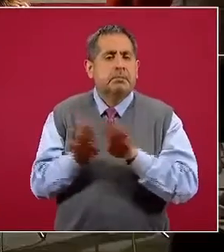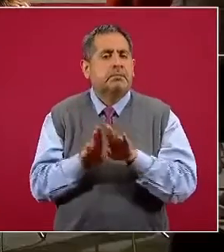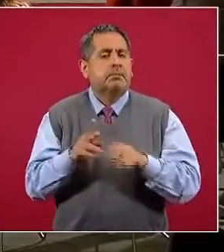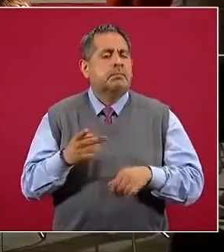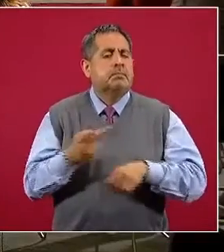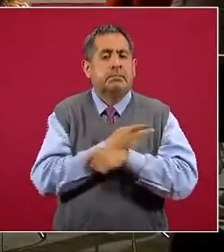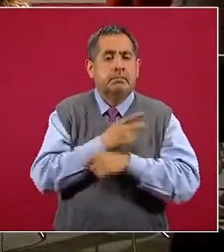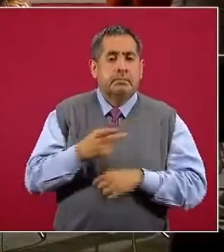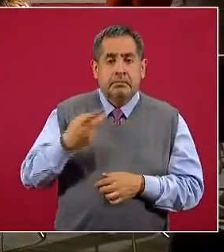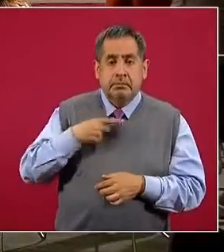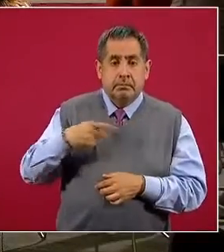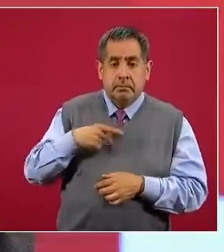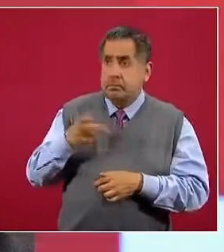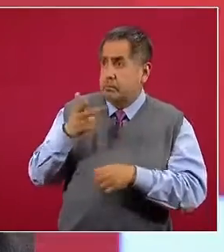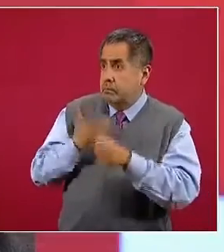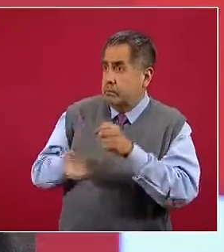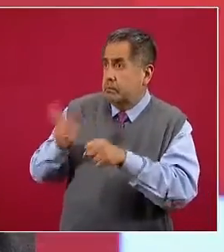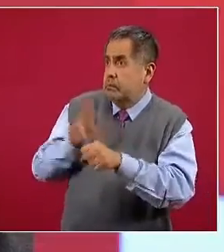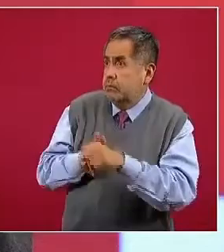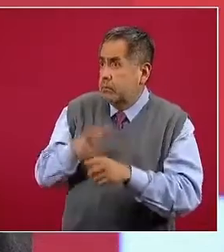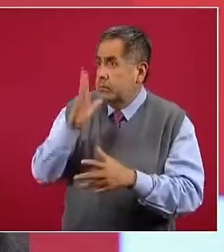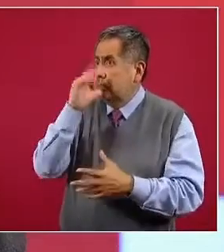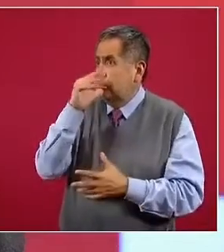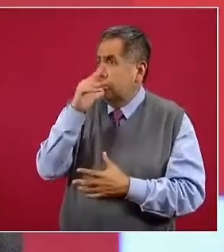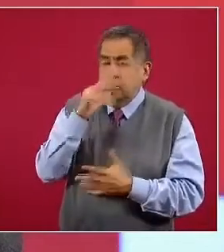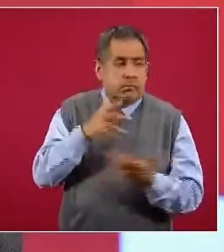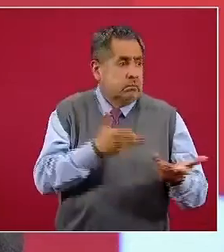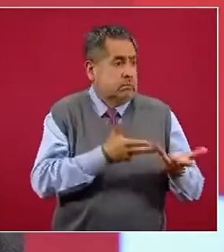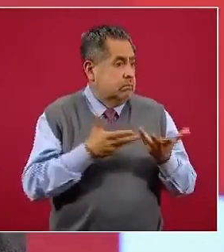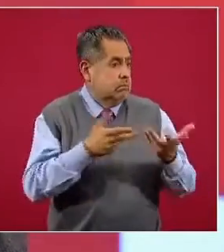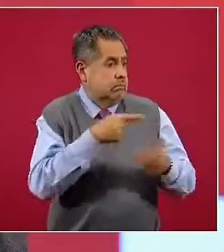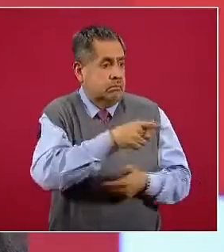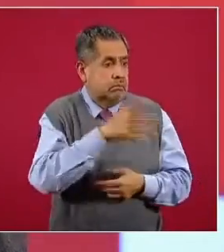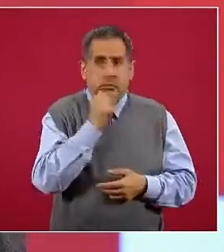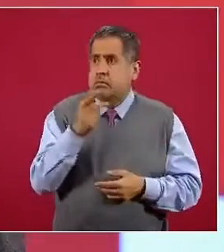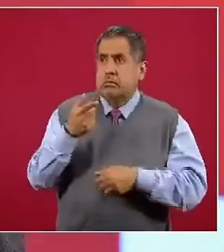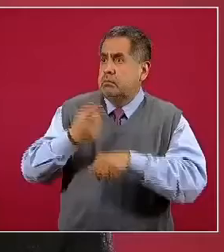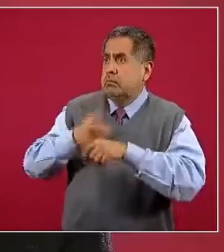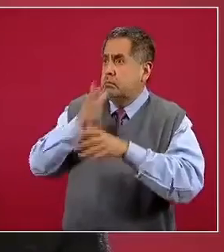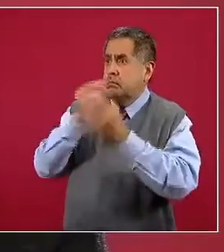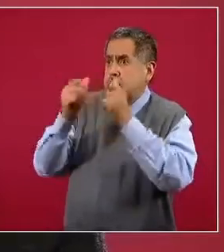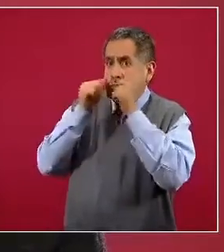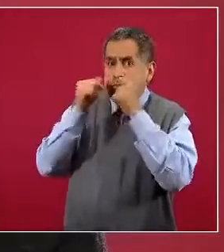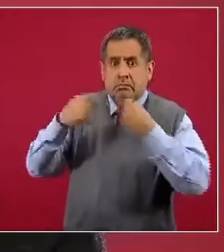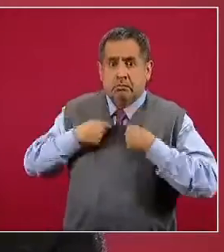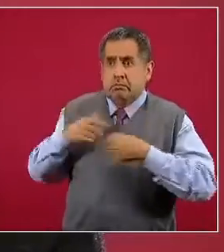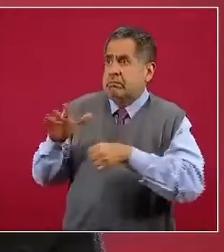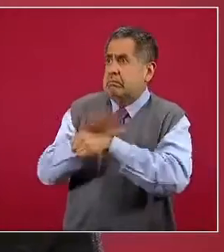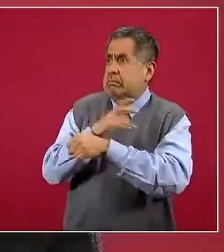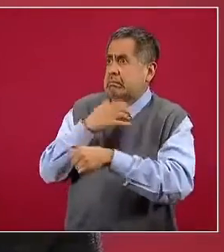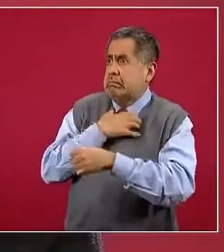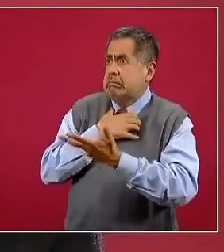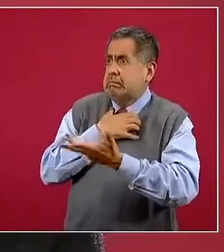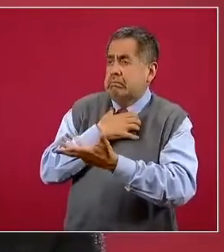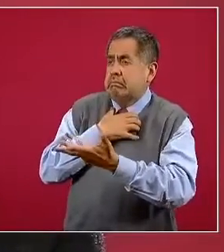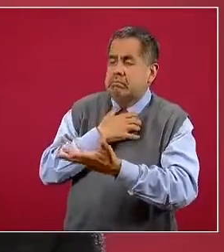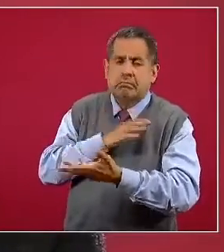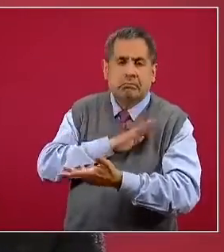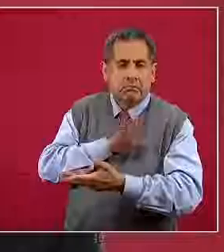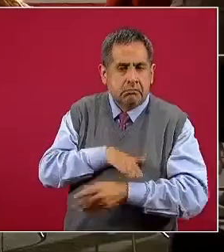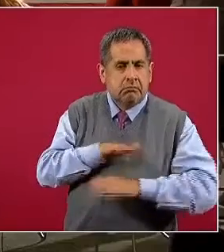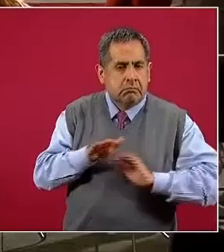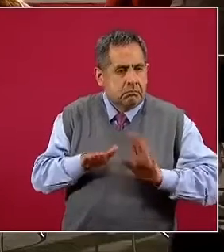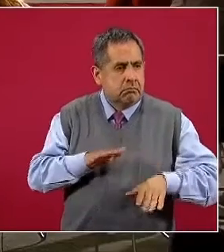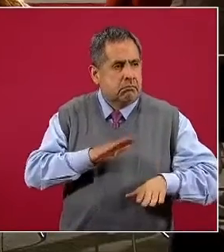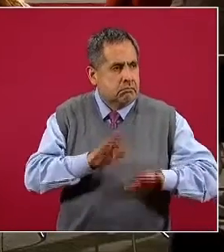donde la gente muere porque no tiene atención médica. Y hemos comentado también que afortunadamente este objetivo